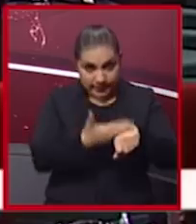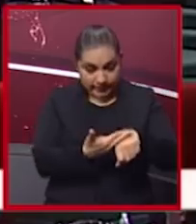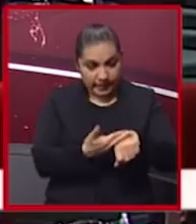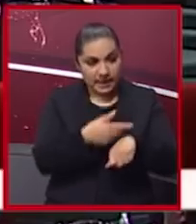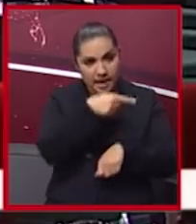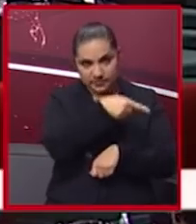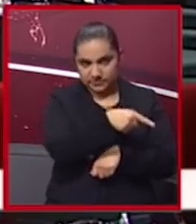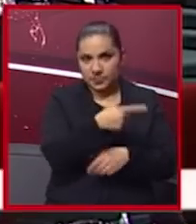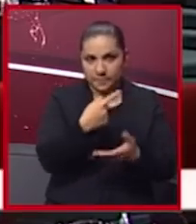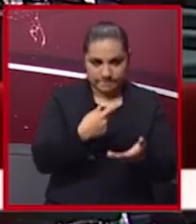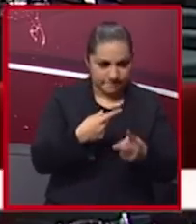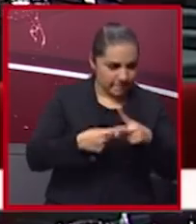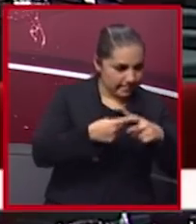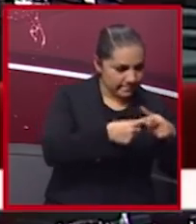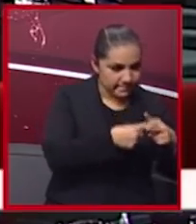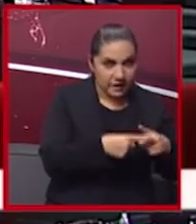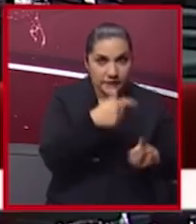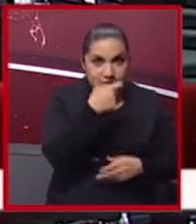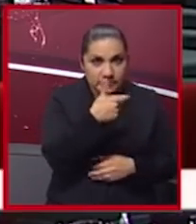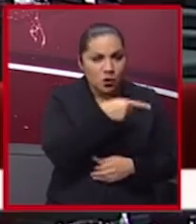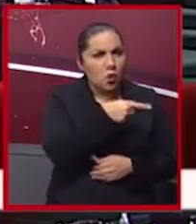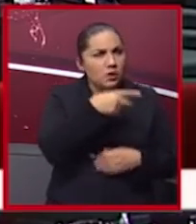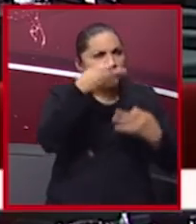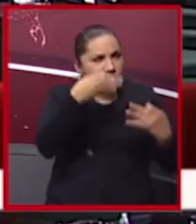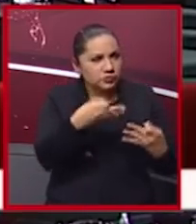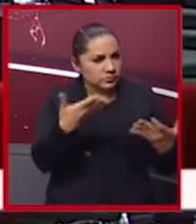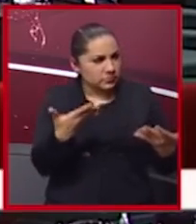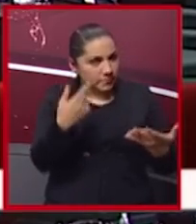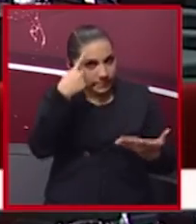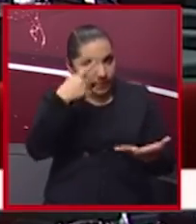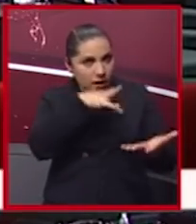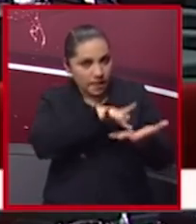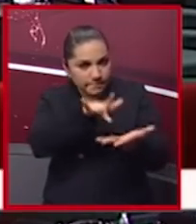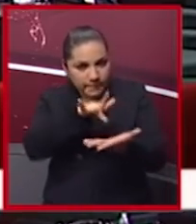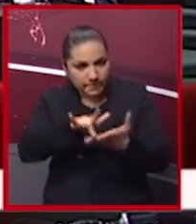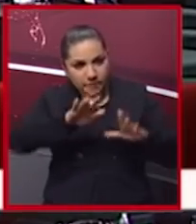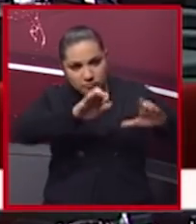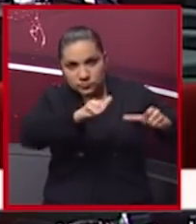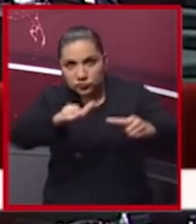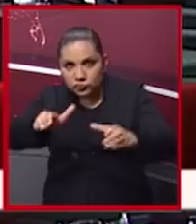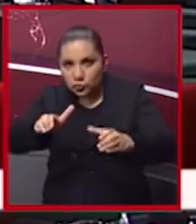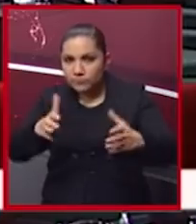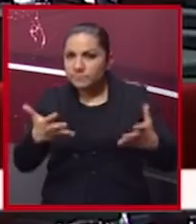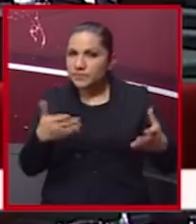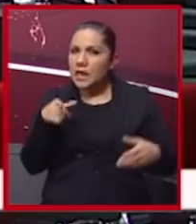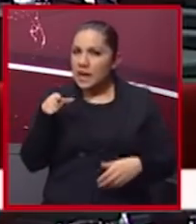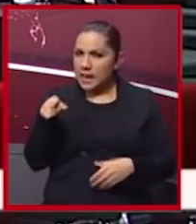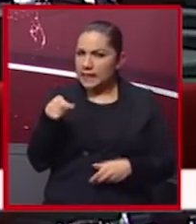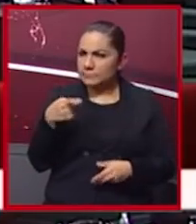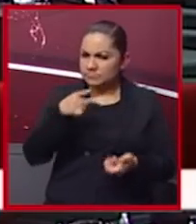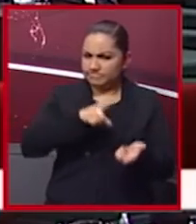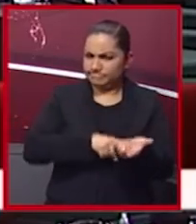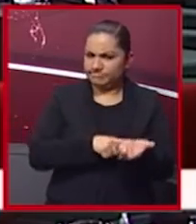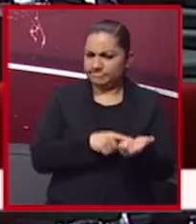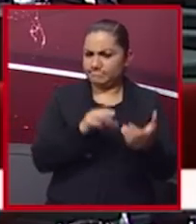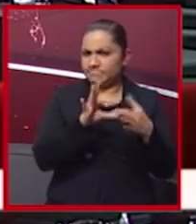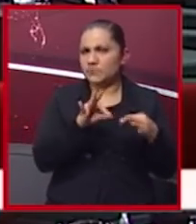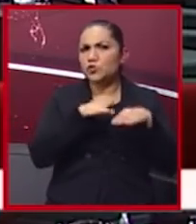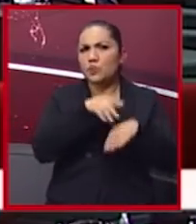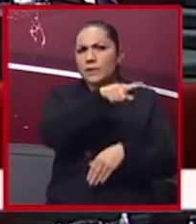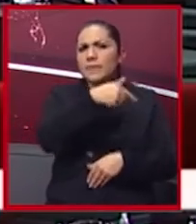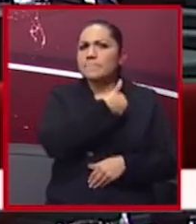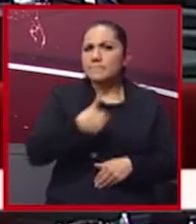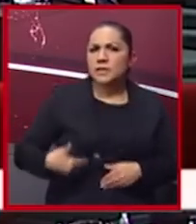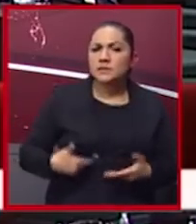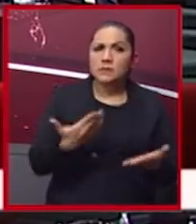sociales anunciados serán para controlar los sectores beneficiados. Cuestionó los rubros con los que el titular del Ejecutivo se comprometió y que no